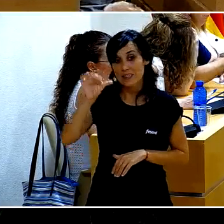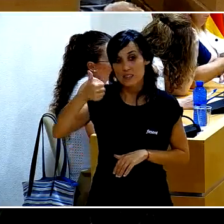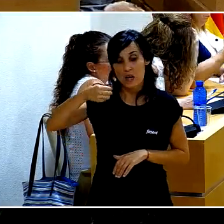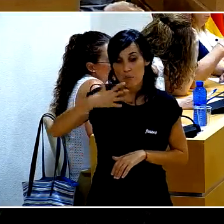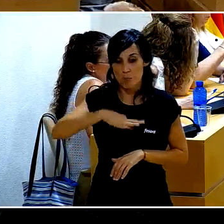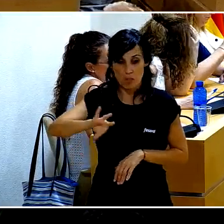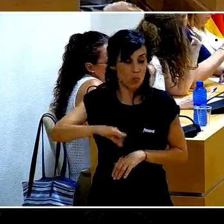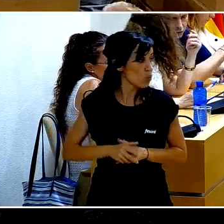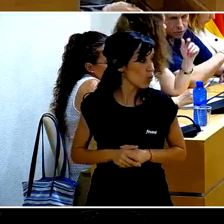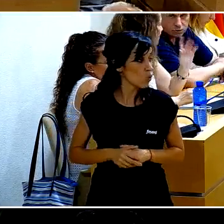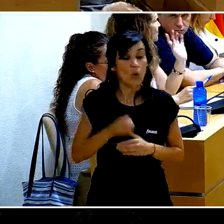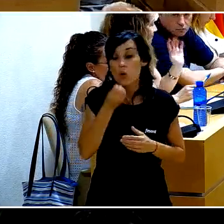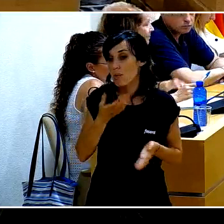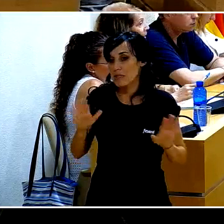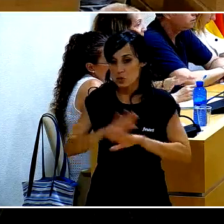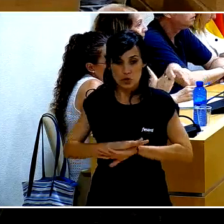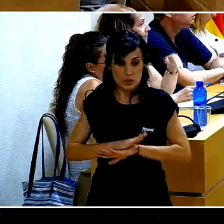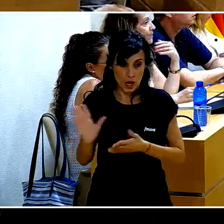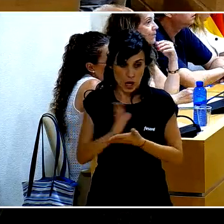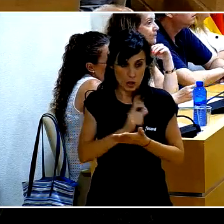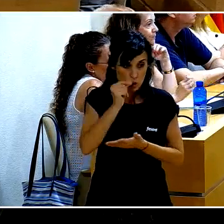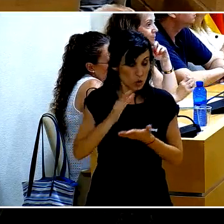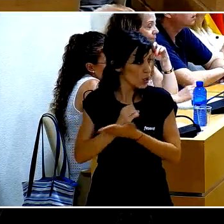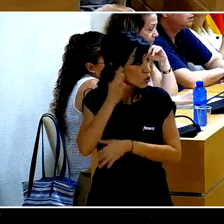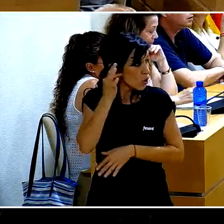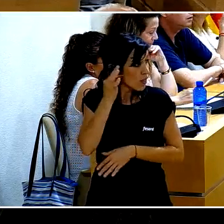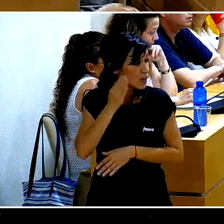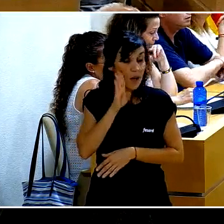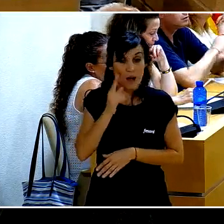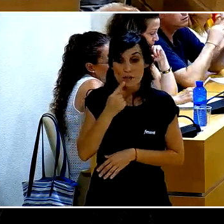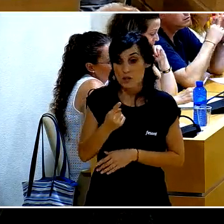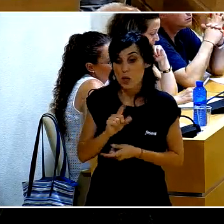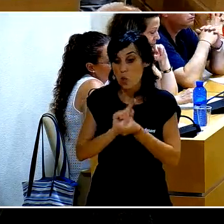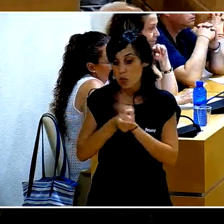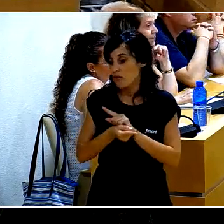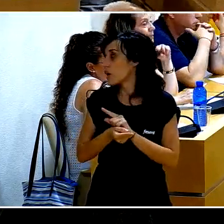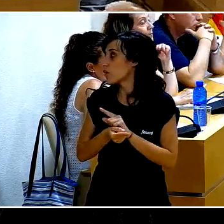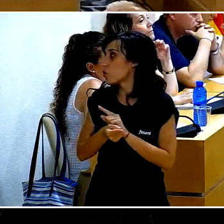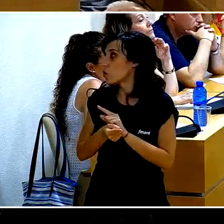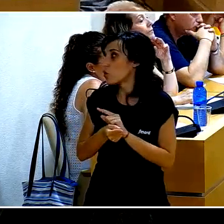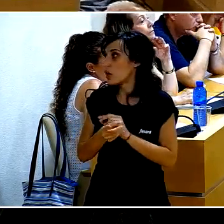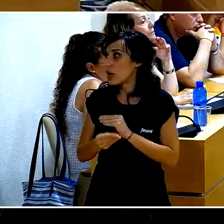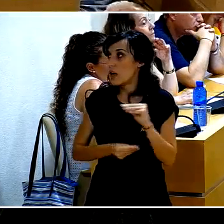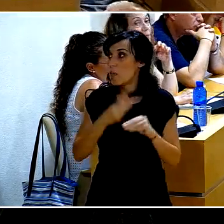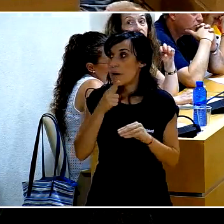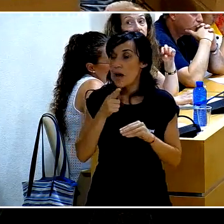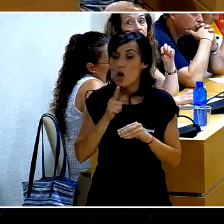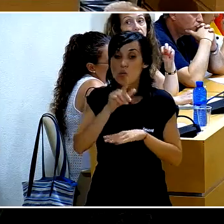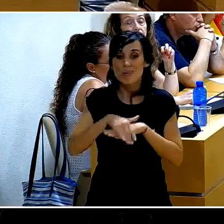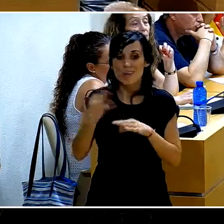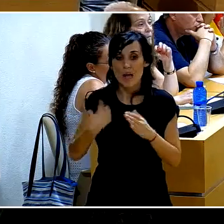Muchas gracias, buenas noches a todos y todas. Como se ha indicado, esta modificación se realiza para cumplir la nueva